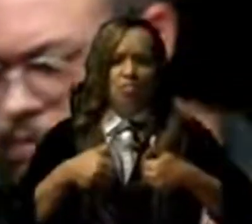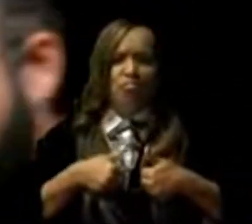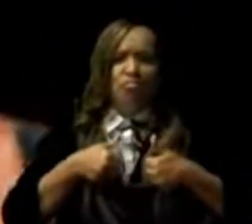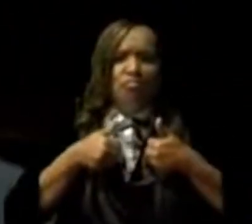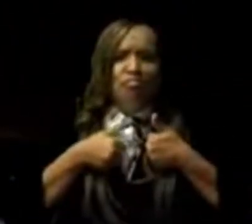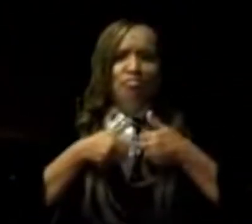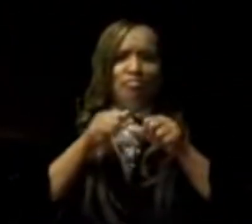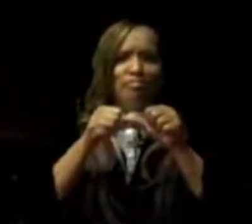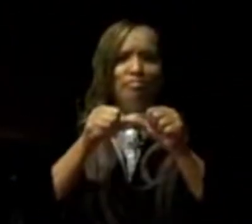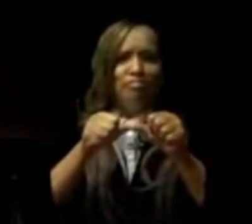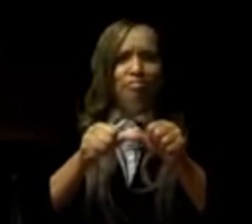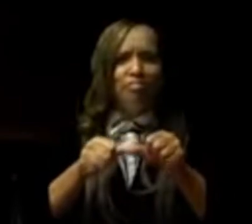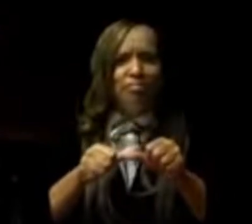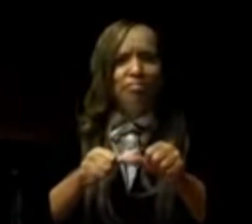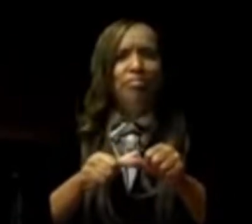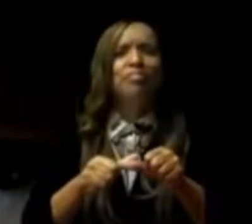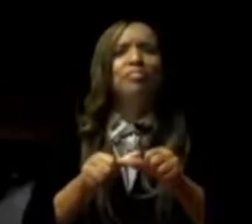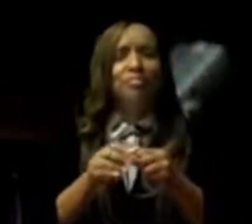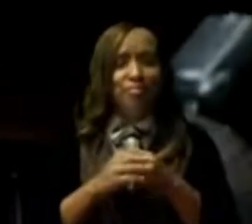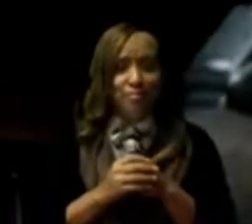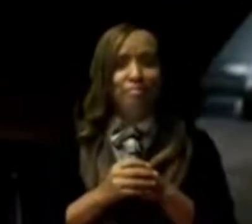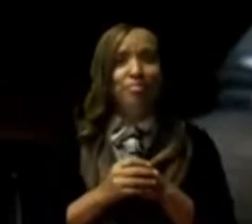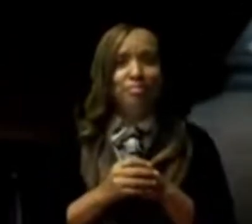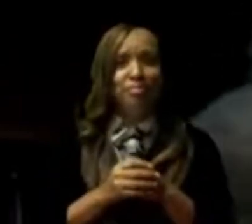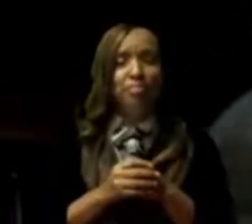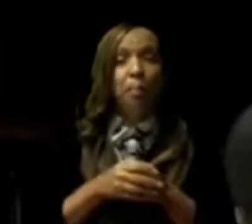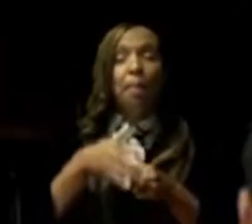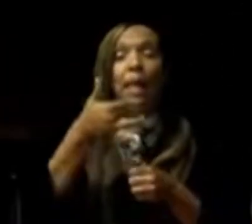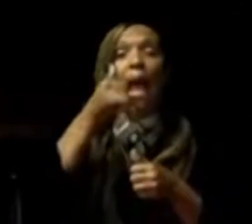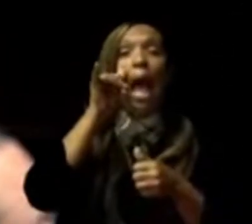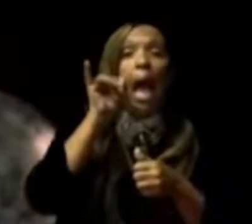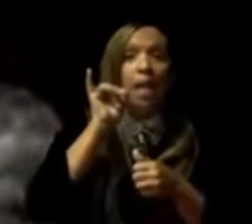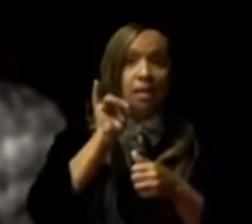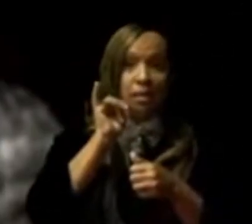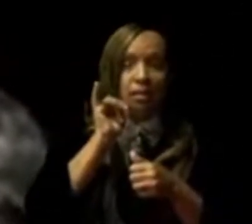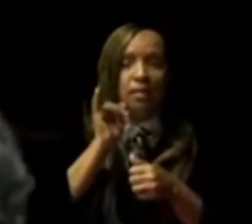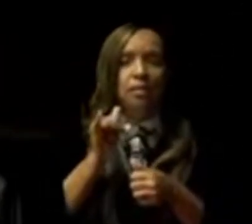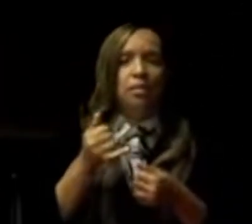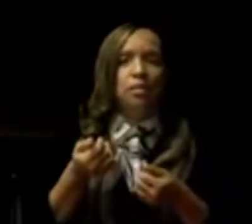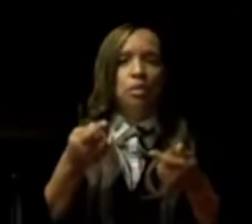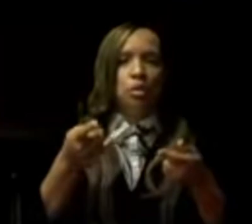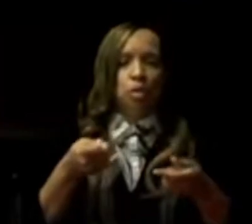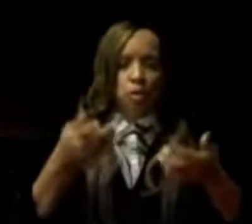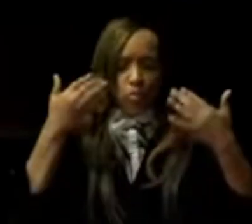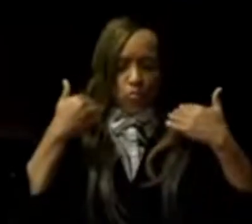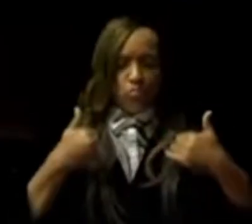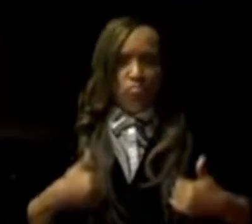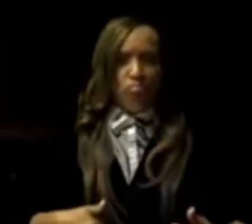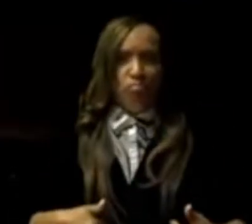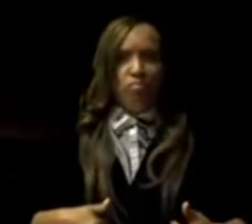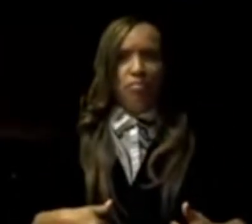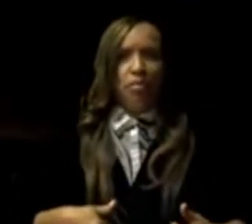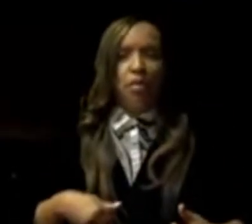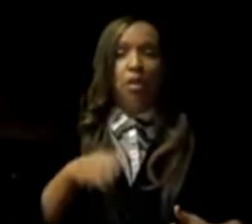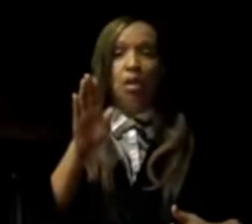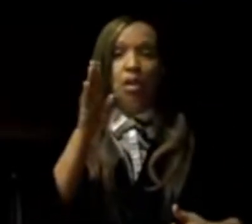una publicidad que el sí más importante de la vida es poder